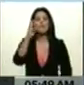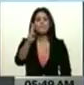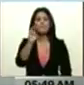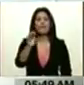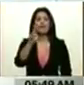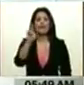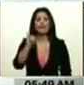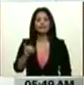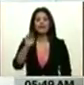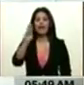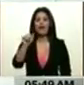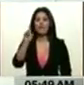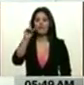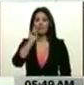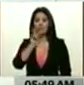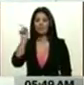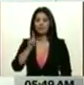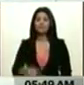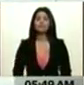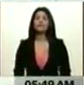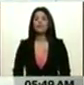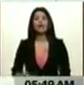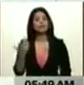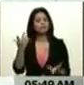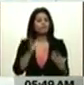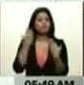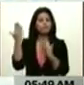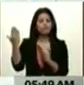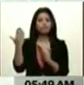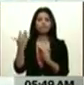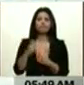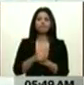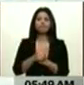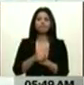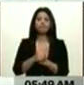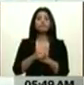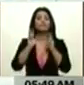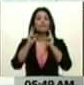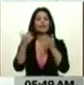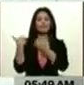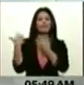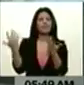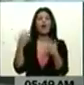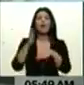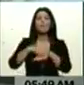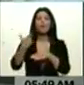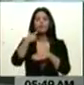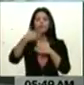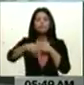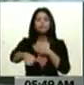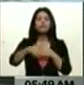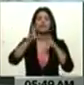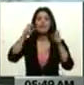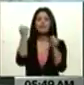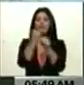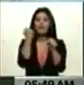de la República, esto también está orientado hacia la acción que se va a tomar en la agenda económica bolivariana. Vamos con el Nacional.